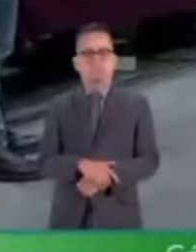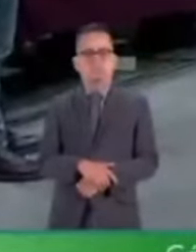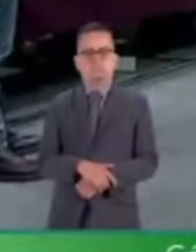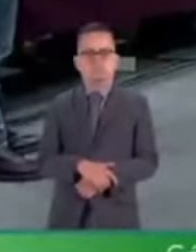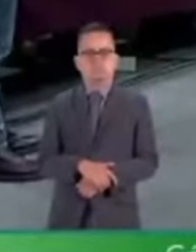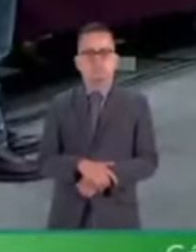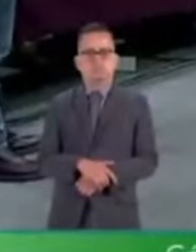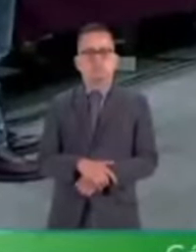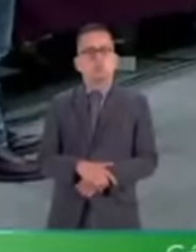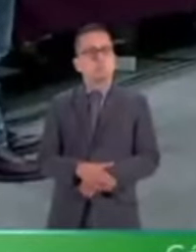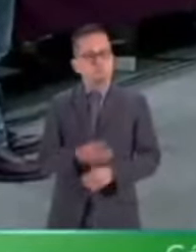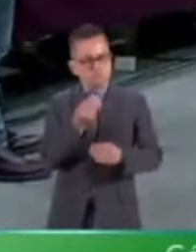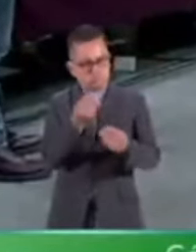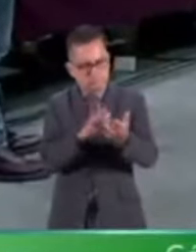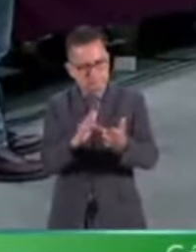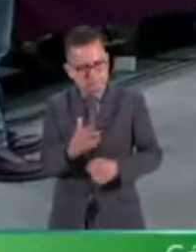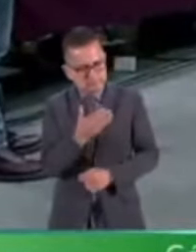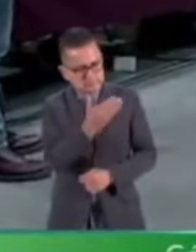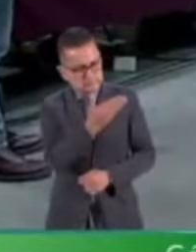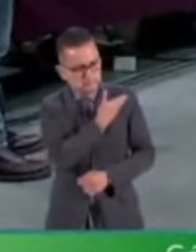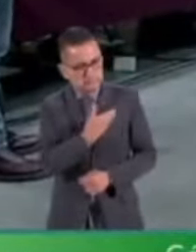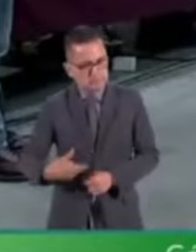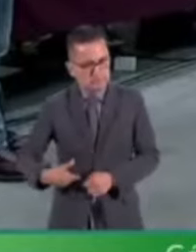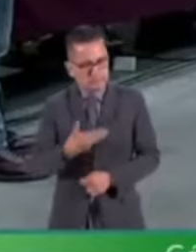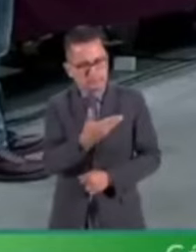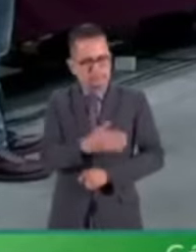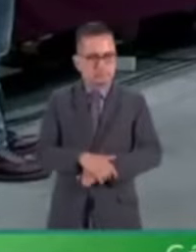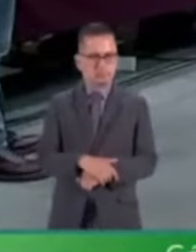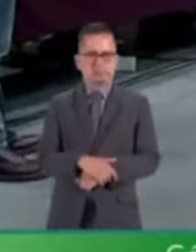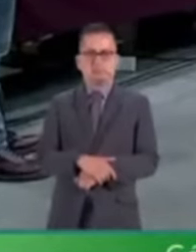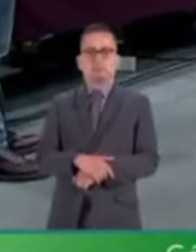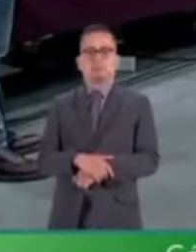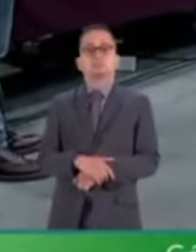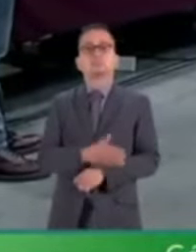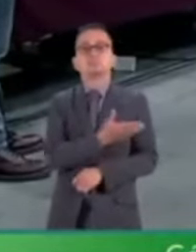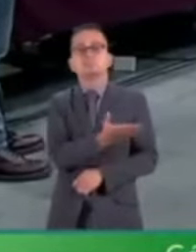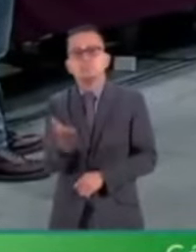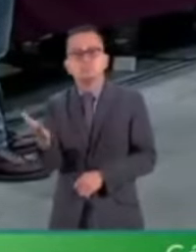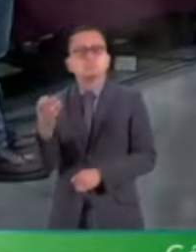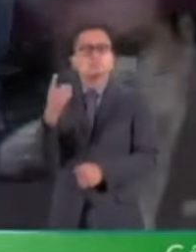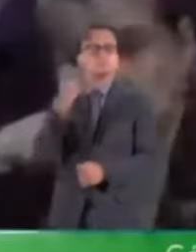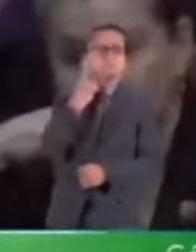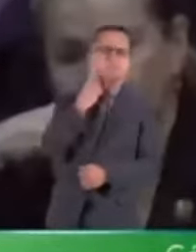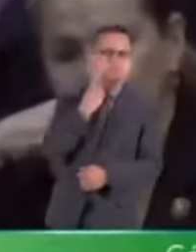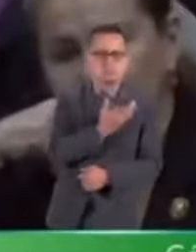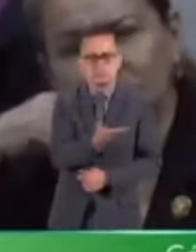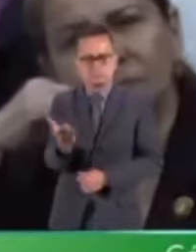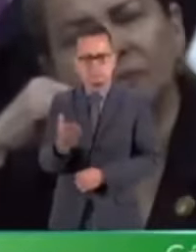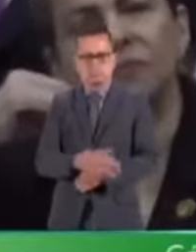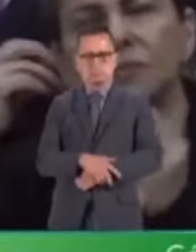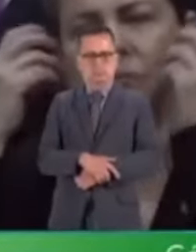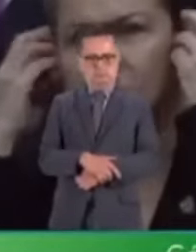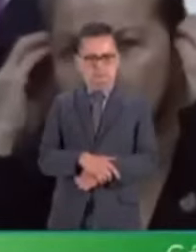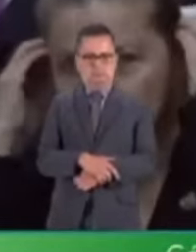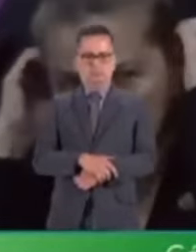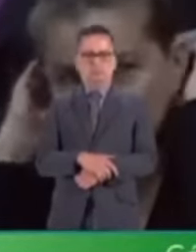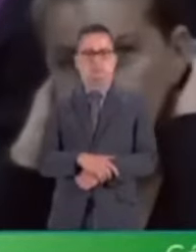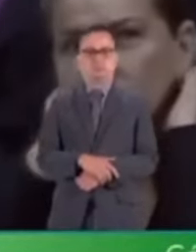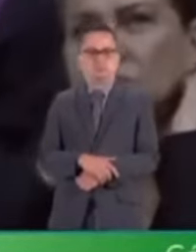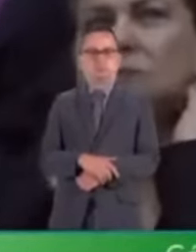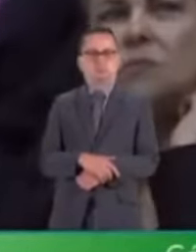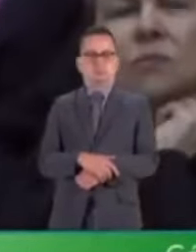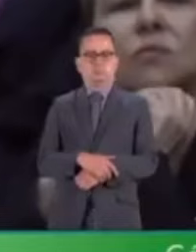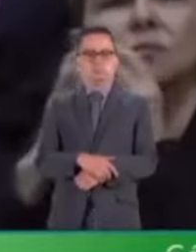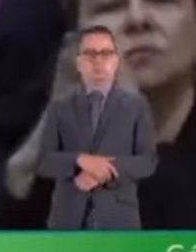Muchas gracias, ciudadano presidente. Adelante. Ciudadanos legisladores y legisladoras. El 5